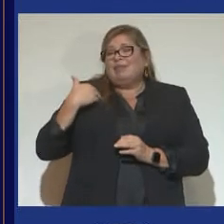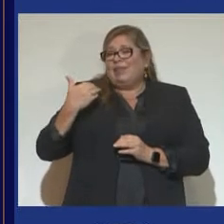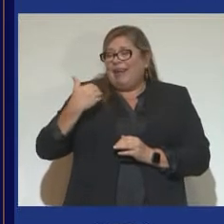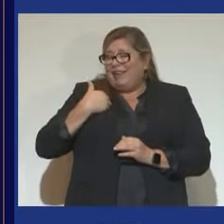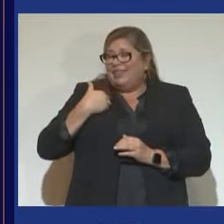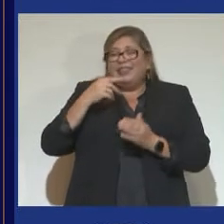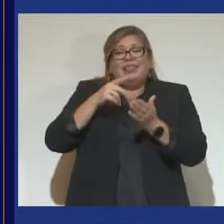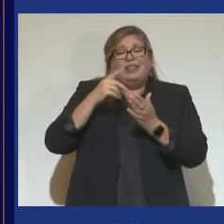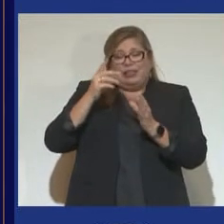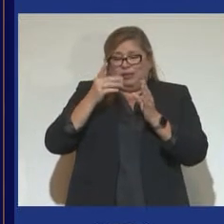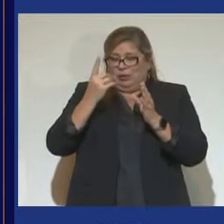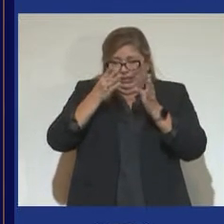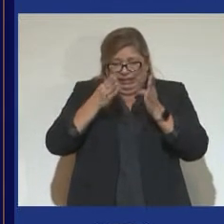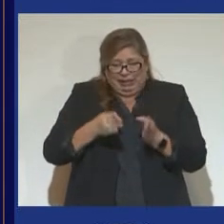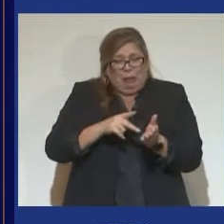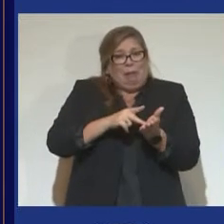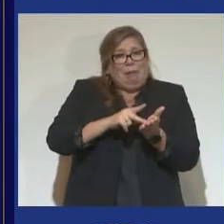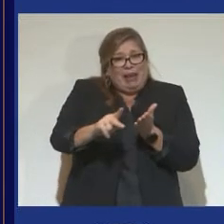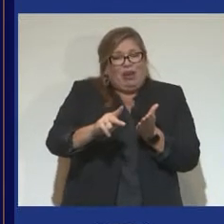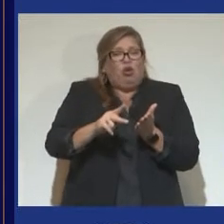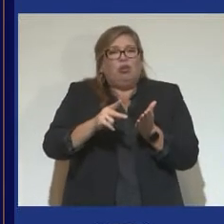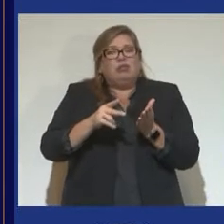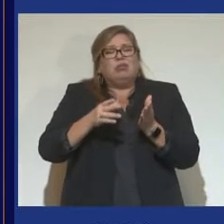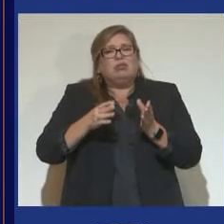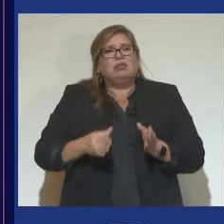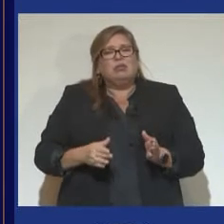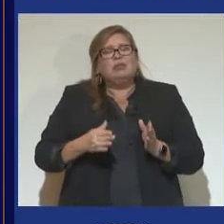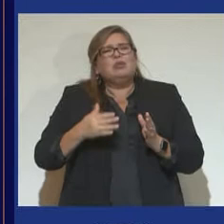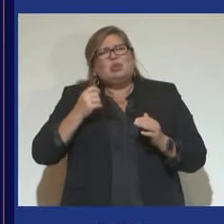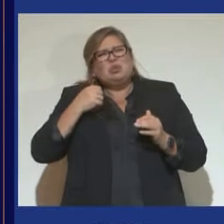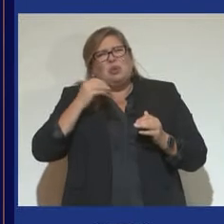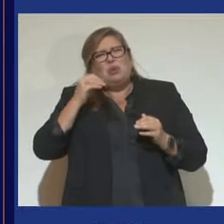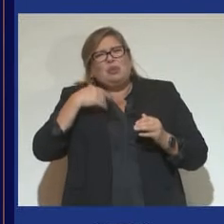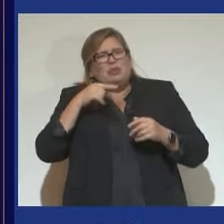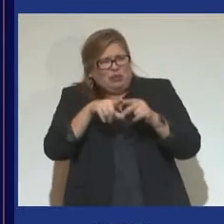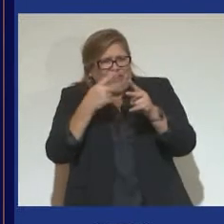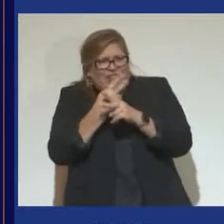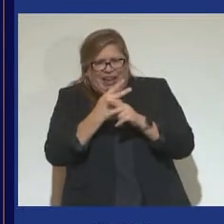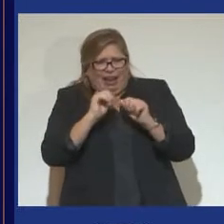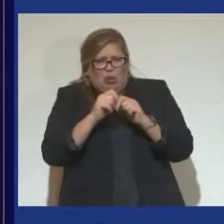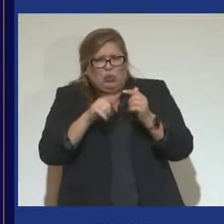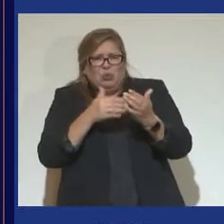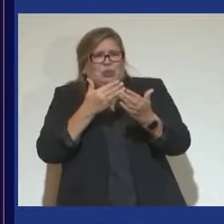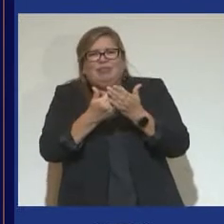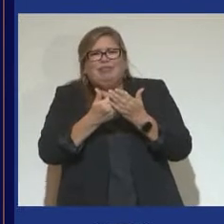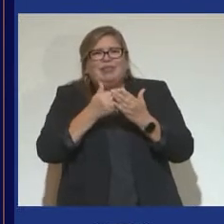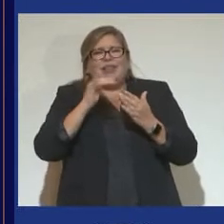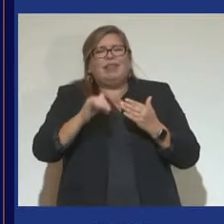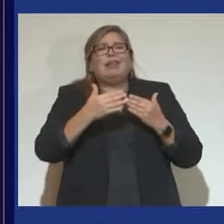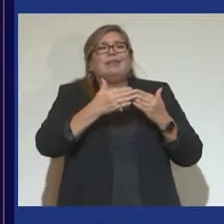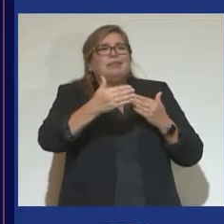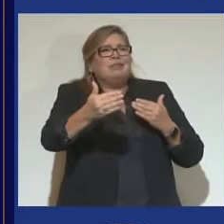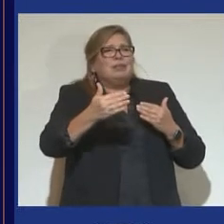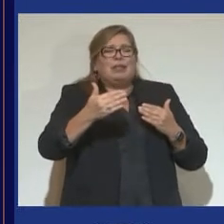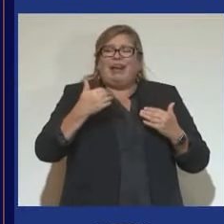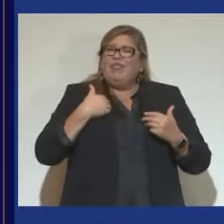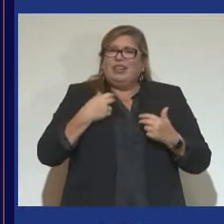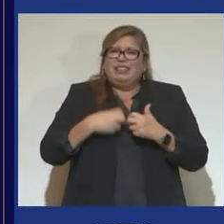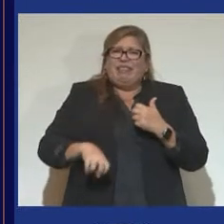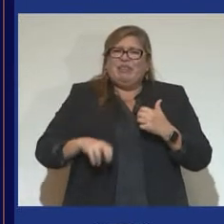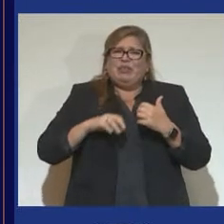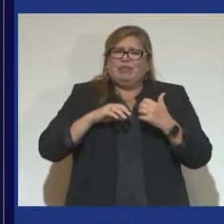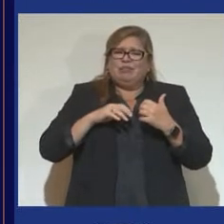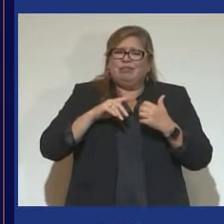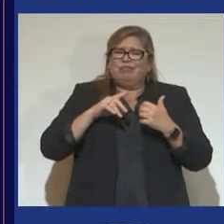pago creemos que ultimadamente este país irá en esa dirección la pregunta es cómo llegaremos allí realmente tenemos que responder todas esas